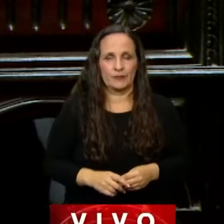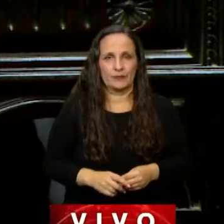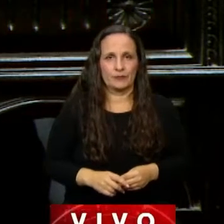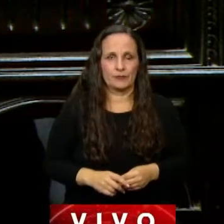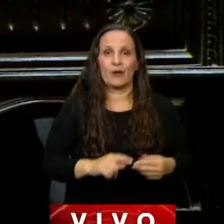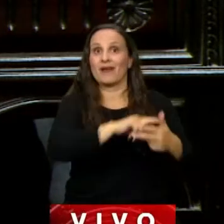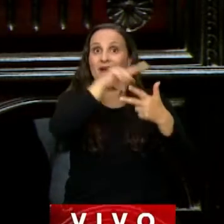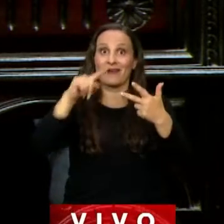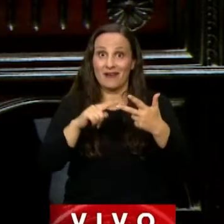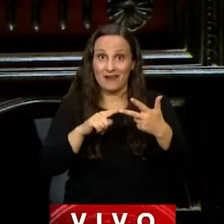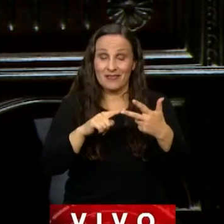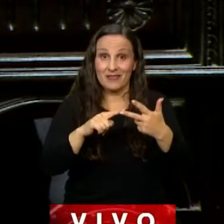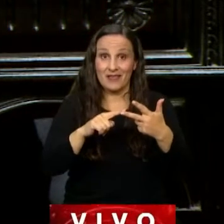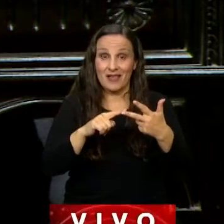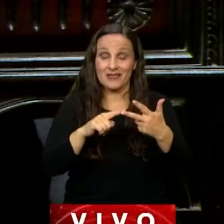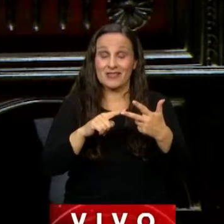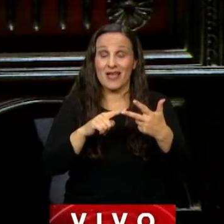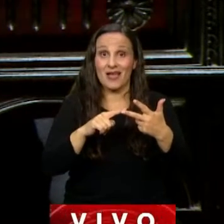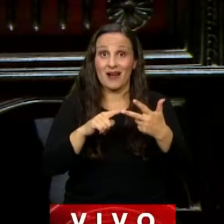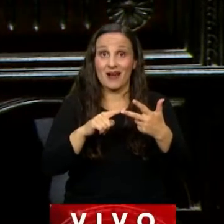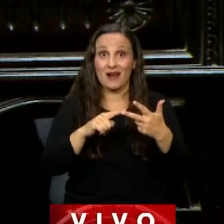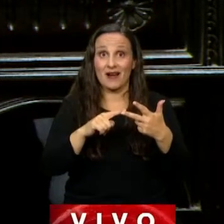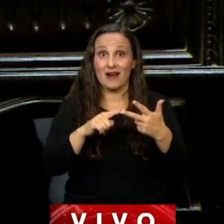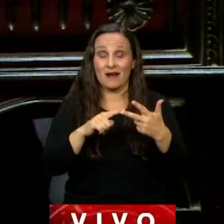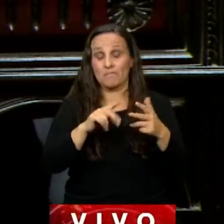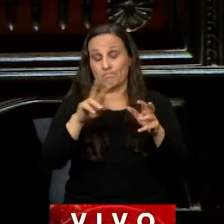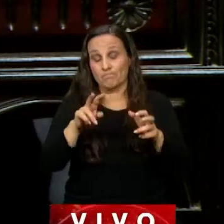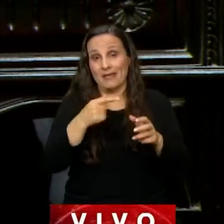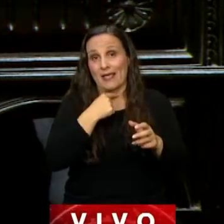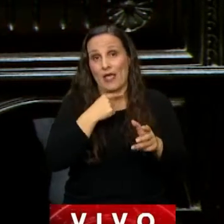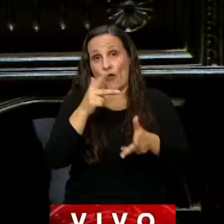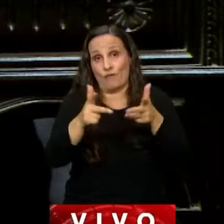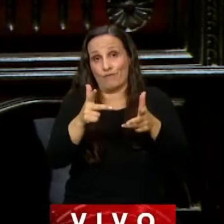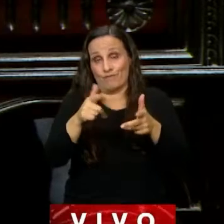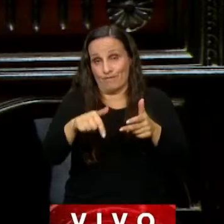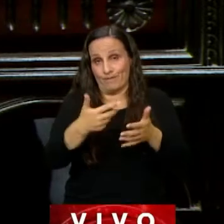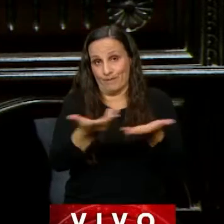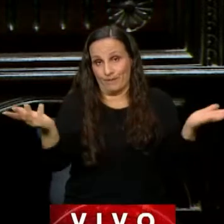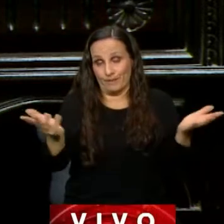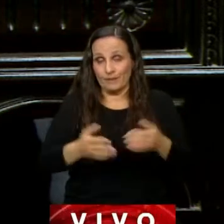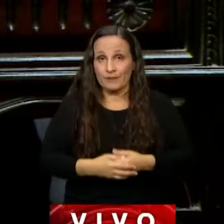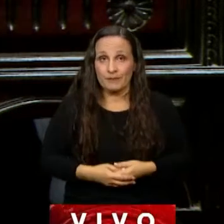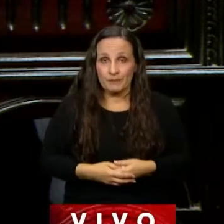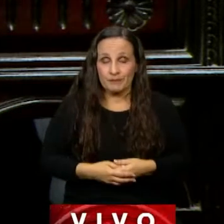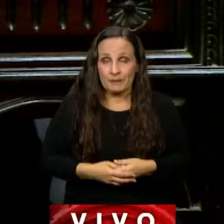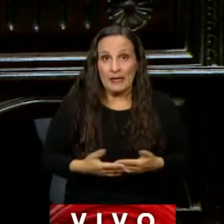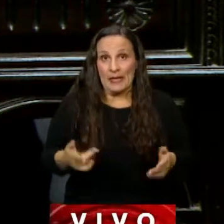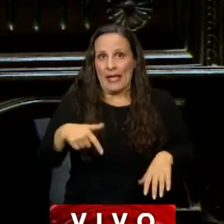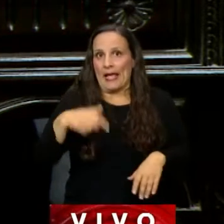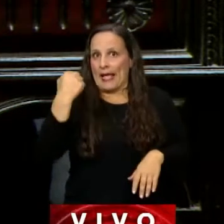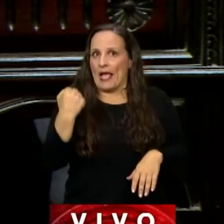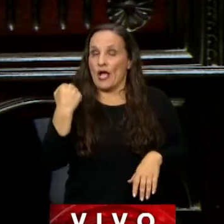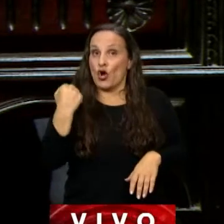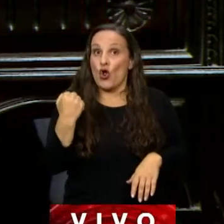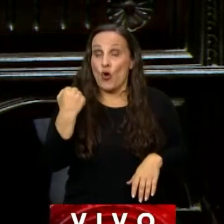La tercera cuestión que quiero poner en contexto, tenemos una economía que podemos